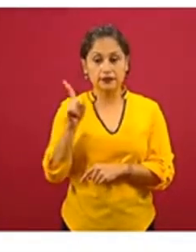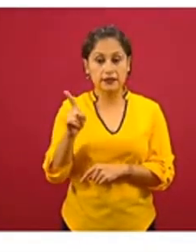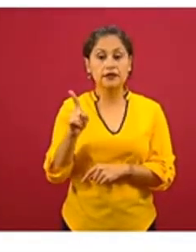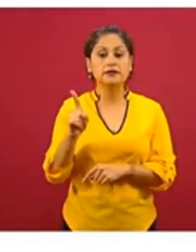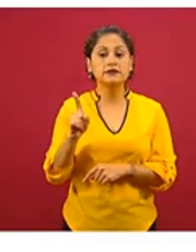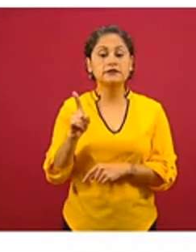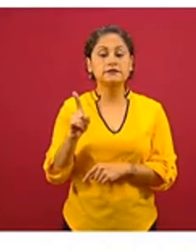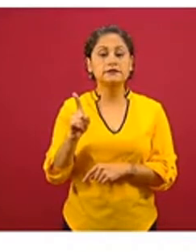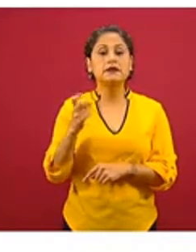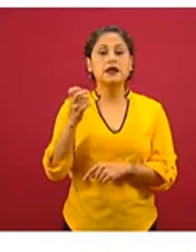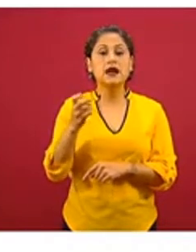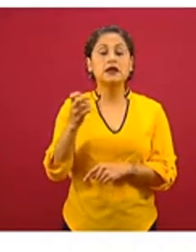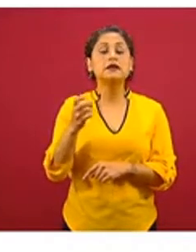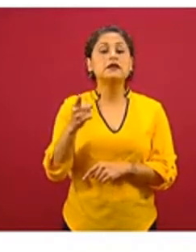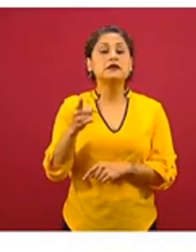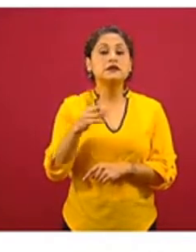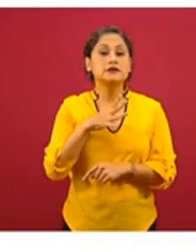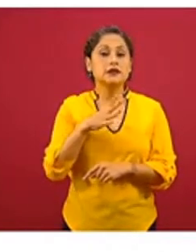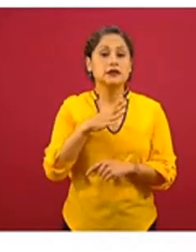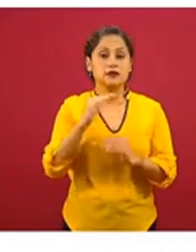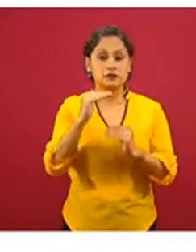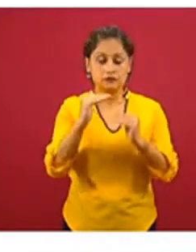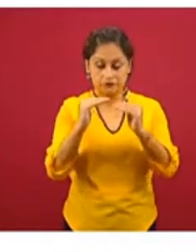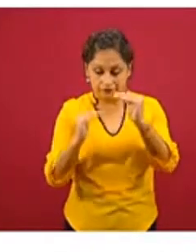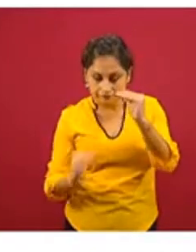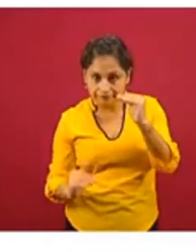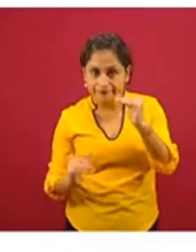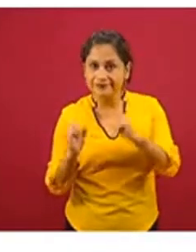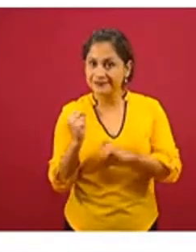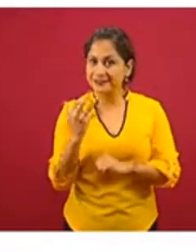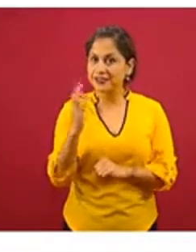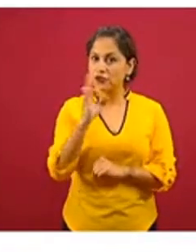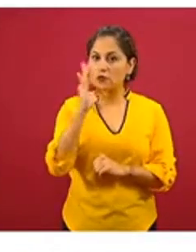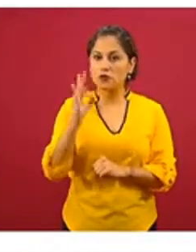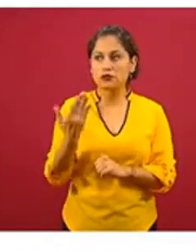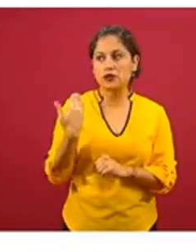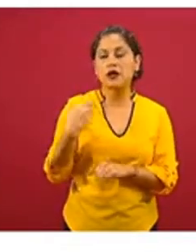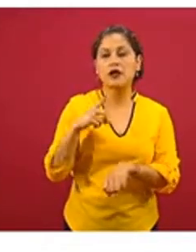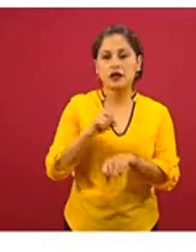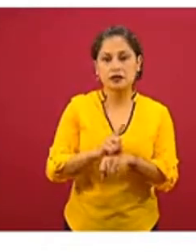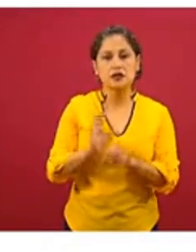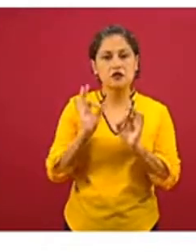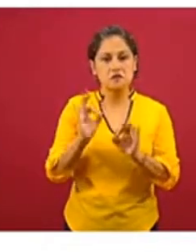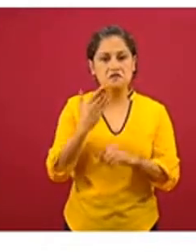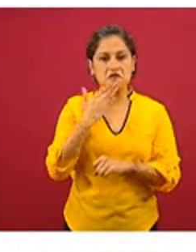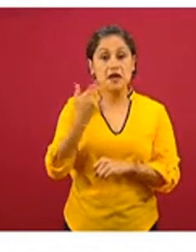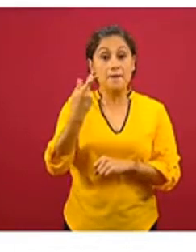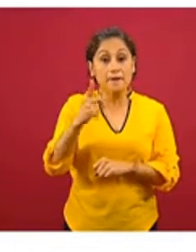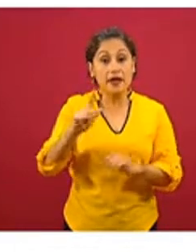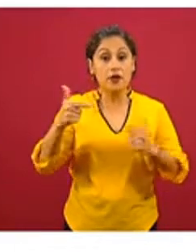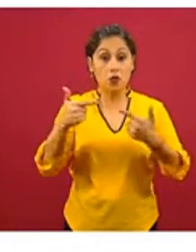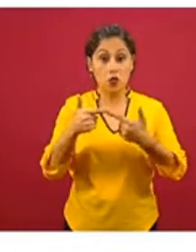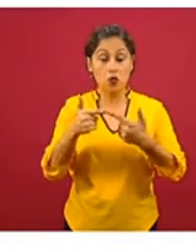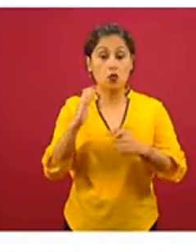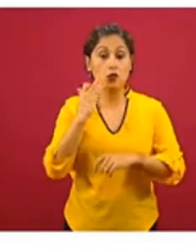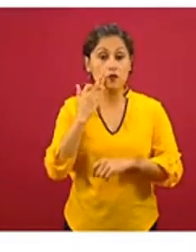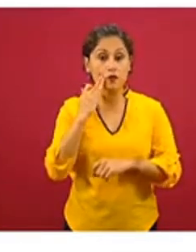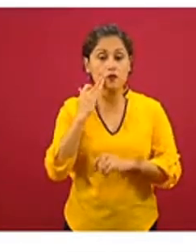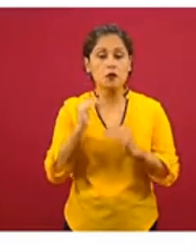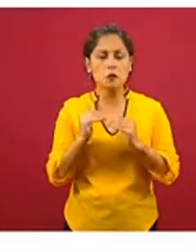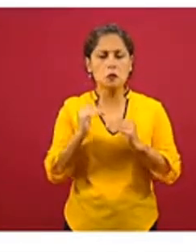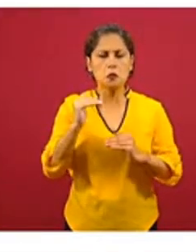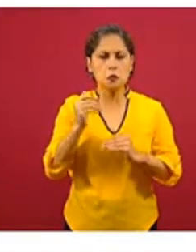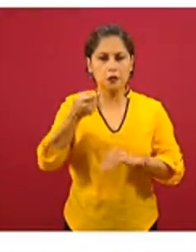han pasado un poco la meta del 65% ya desde hace algunos días. Sin embargo, los usuarios de Google y Facebook han estado un poco